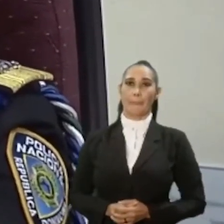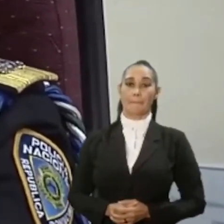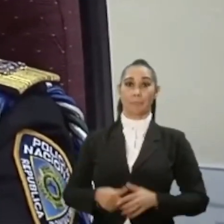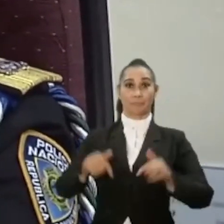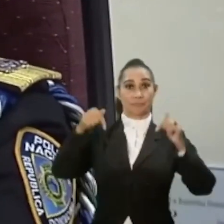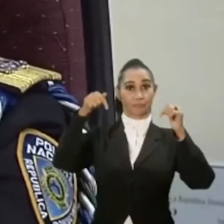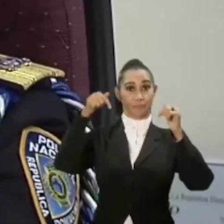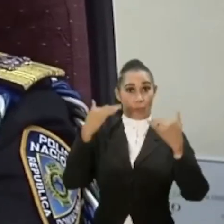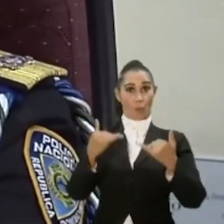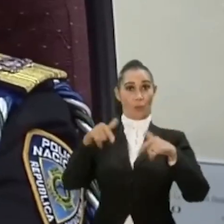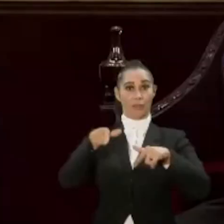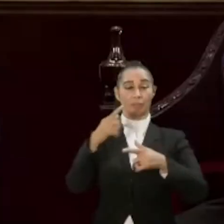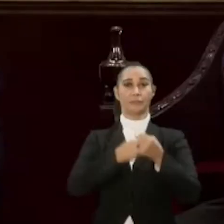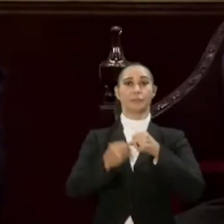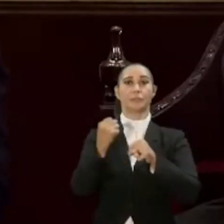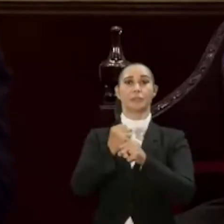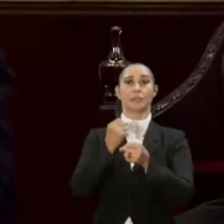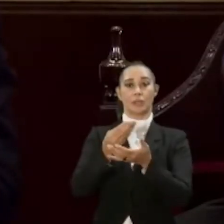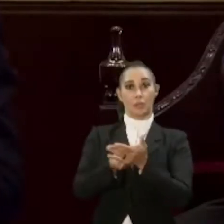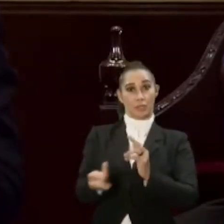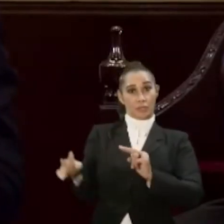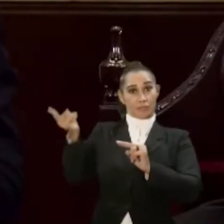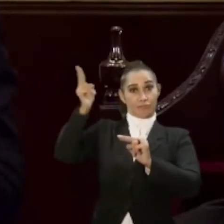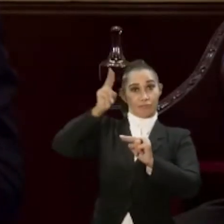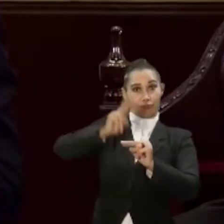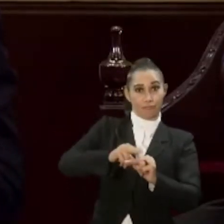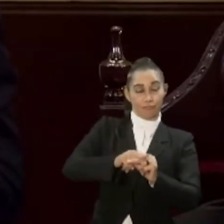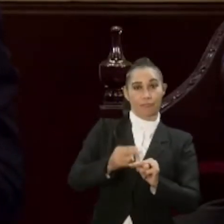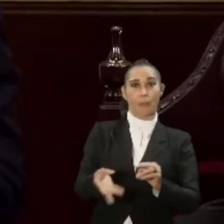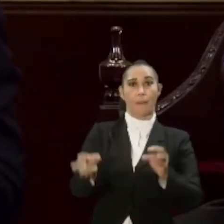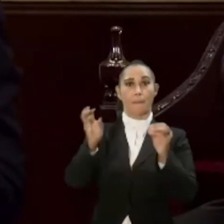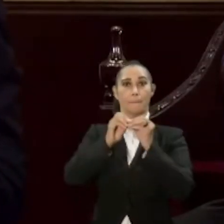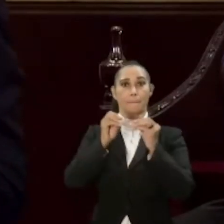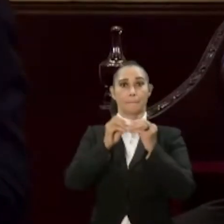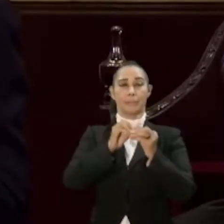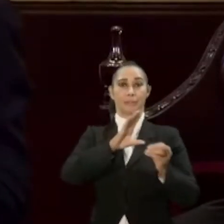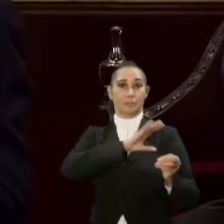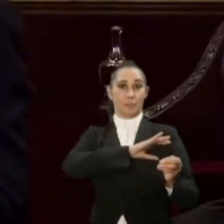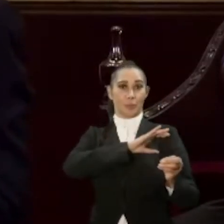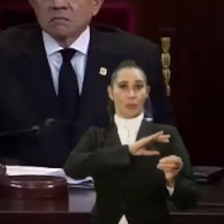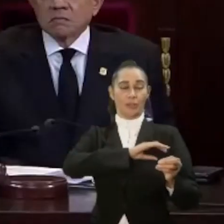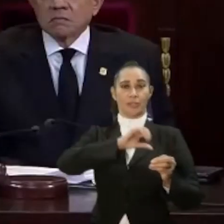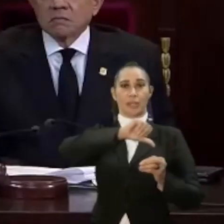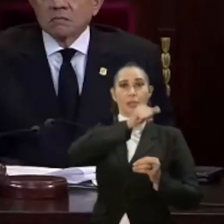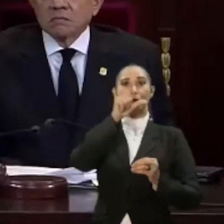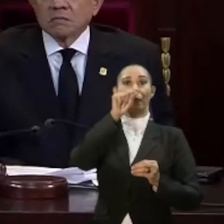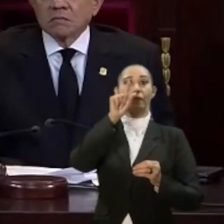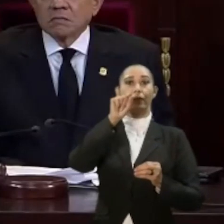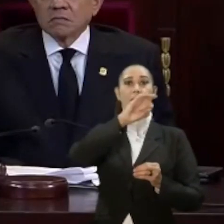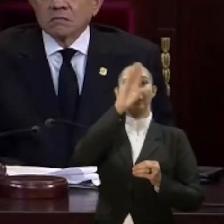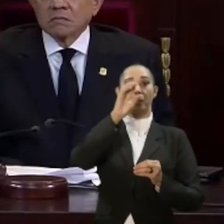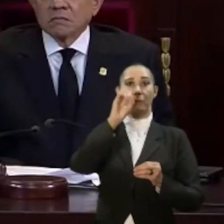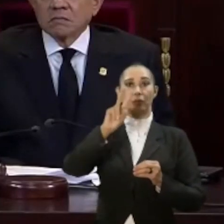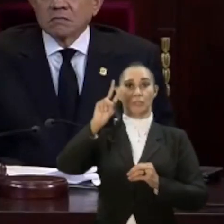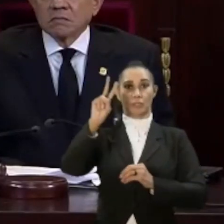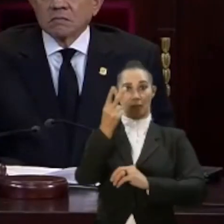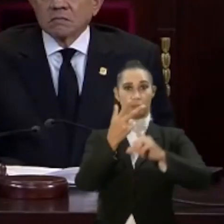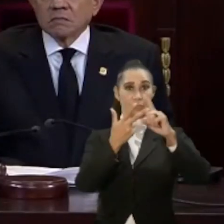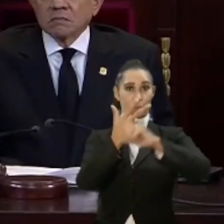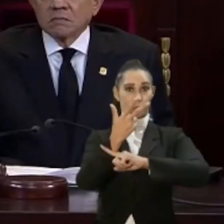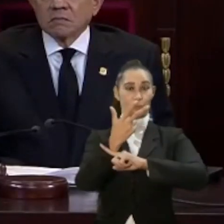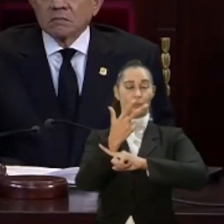este año se incrementarán de nuevo los salarios de los policías en otro 20% en el segundo